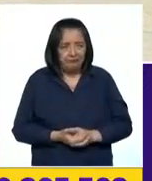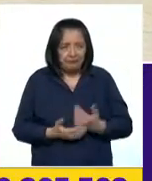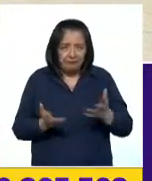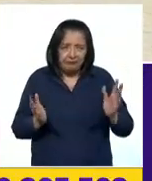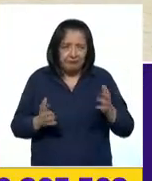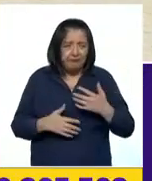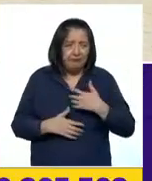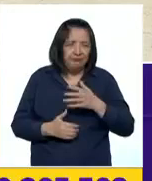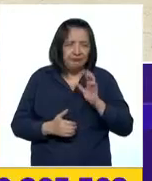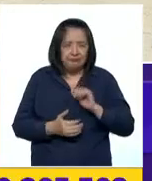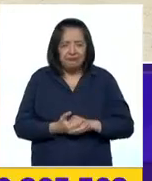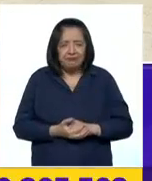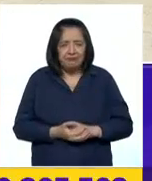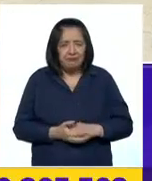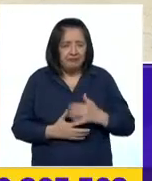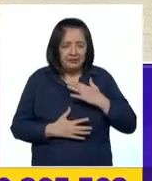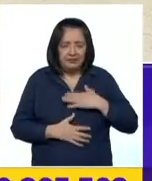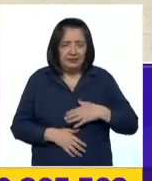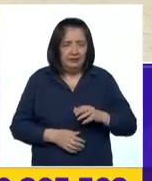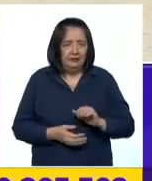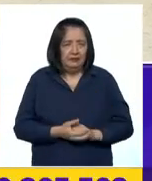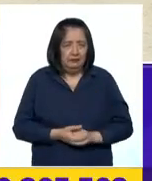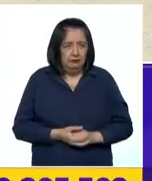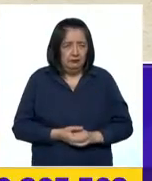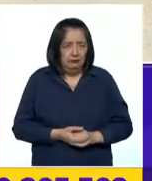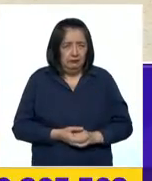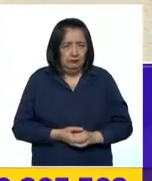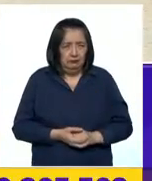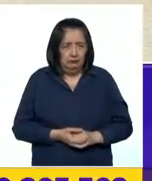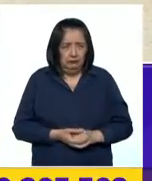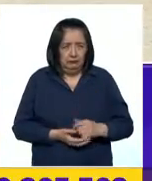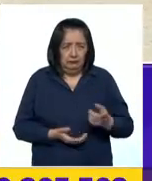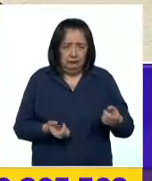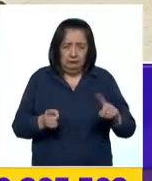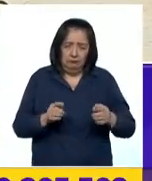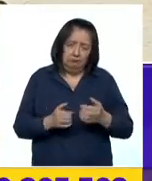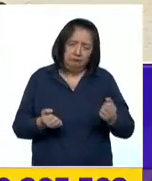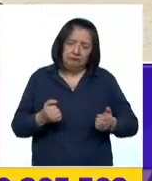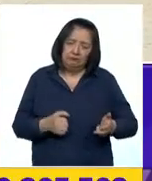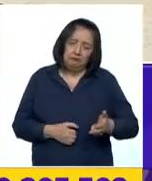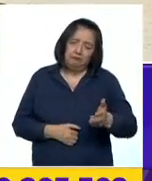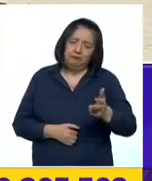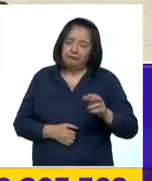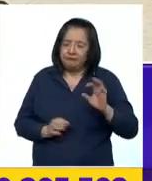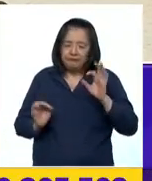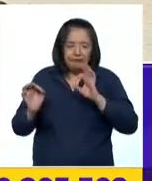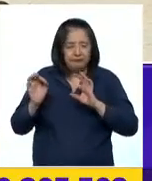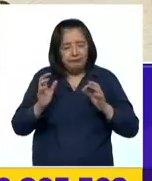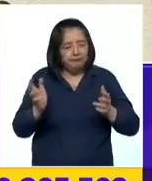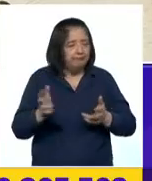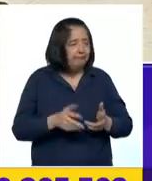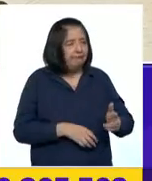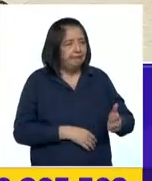para respirar un poco, ¿no? Para descansar. Y ellos al pasar los agarran desprevenidos,